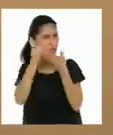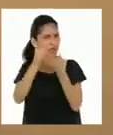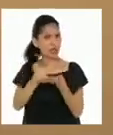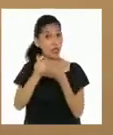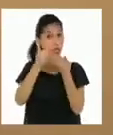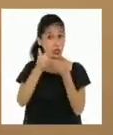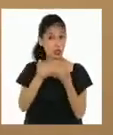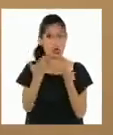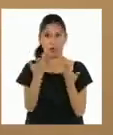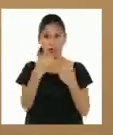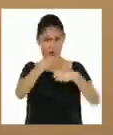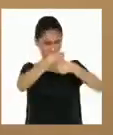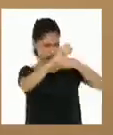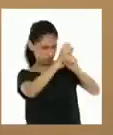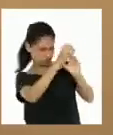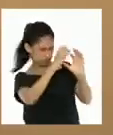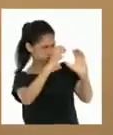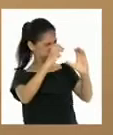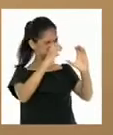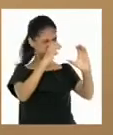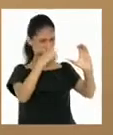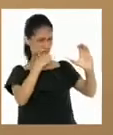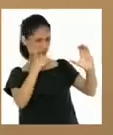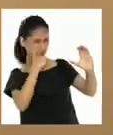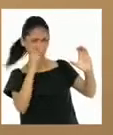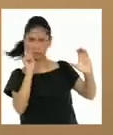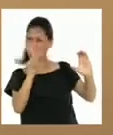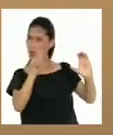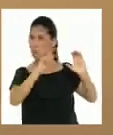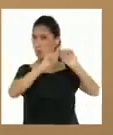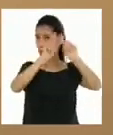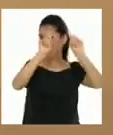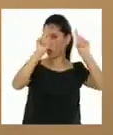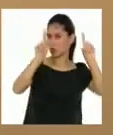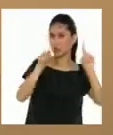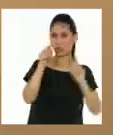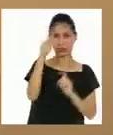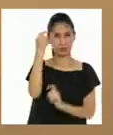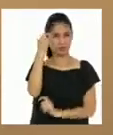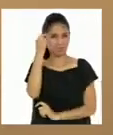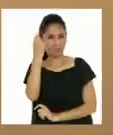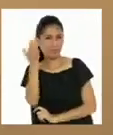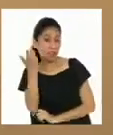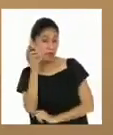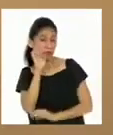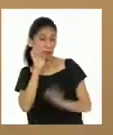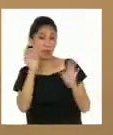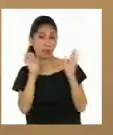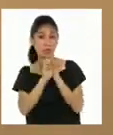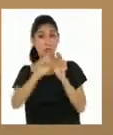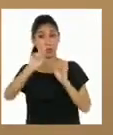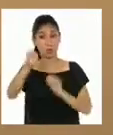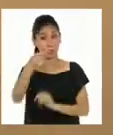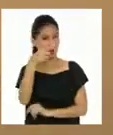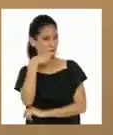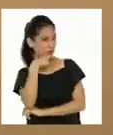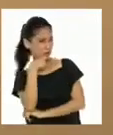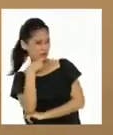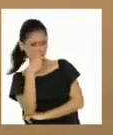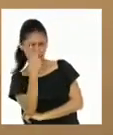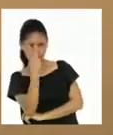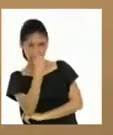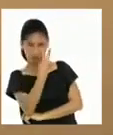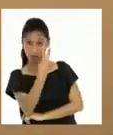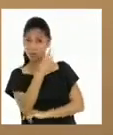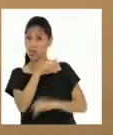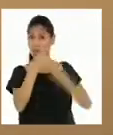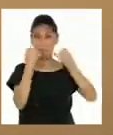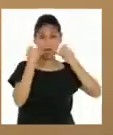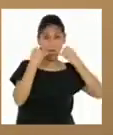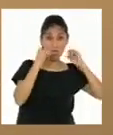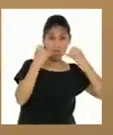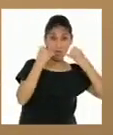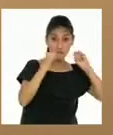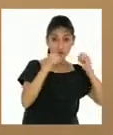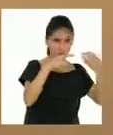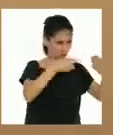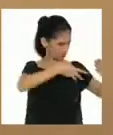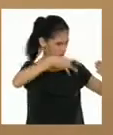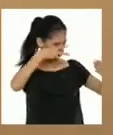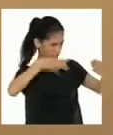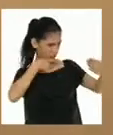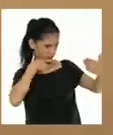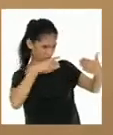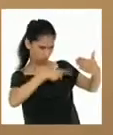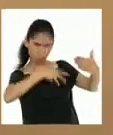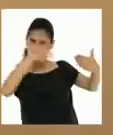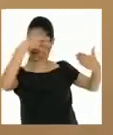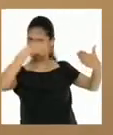científicos, un interrogante que tengamos. En su primera etapa de tipo descriptiva, se preocupa por la confiabilidad y la validez y el